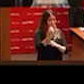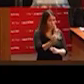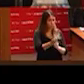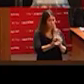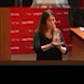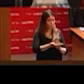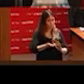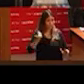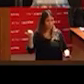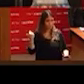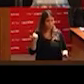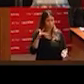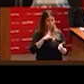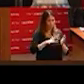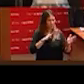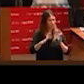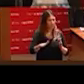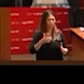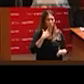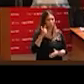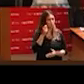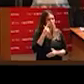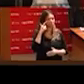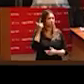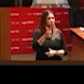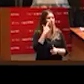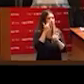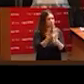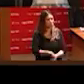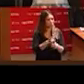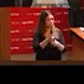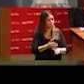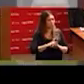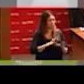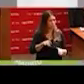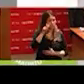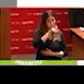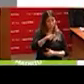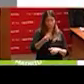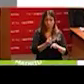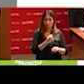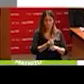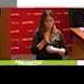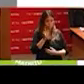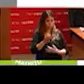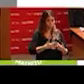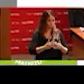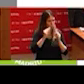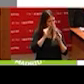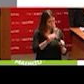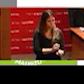llegando a una fase de seguimiento a largo plazo donde el trabajador efectivamente realiza sus